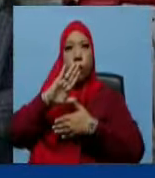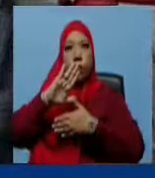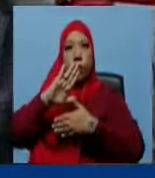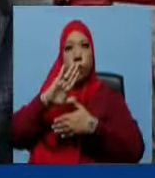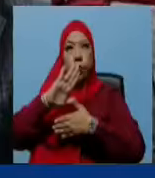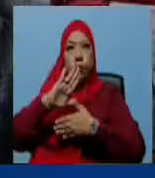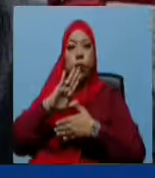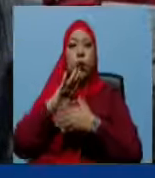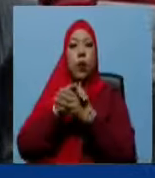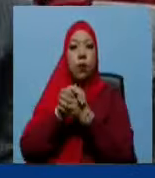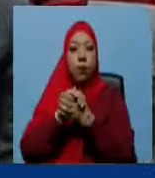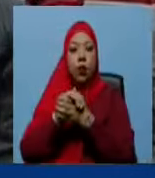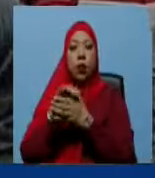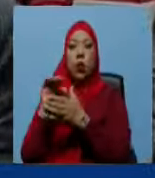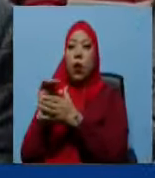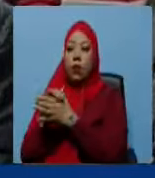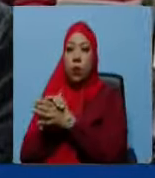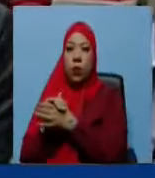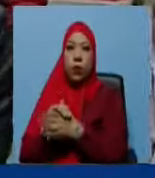Muchachos,